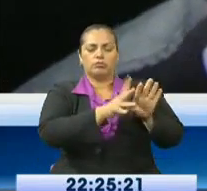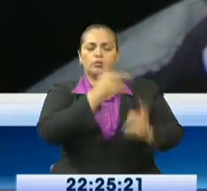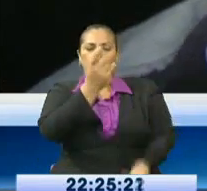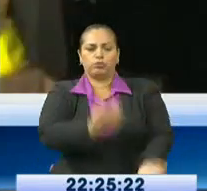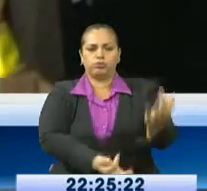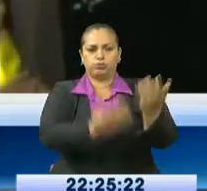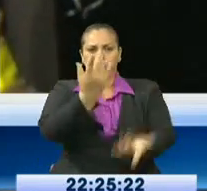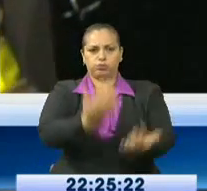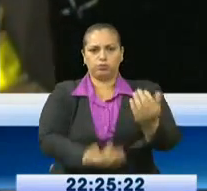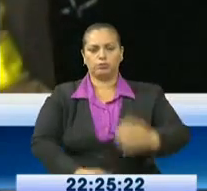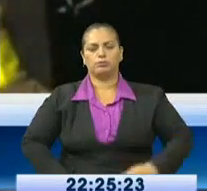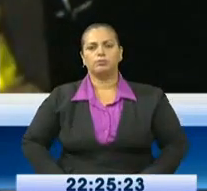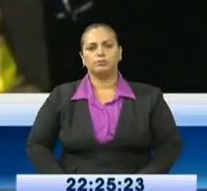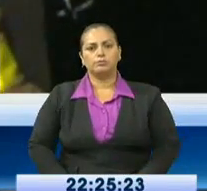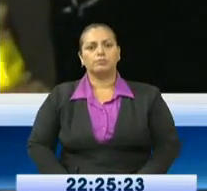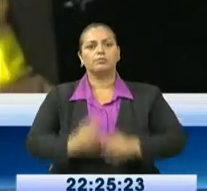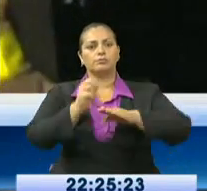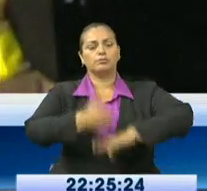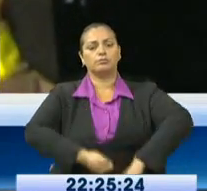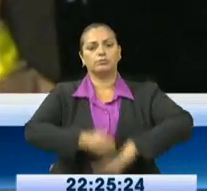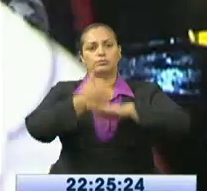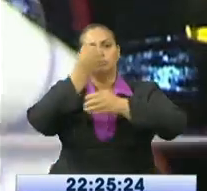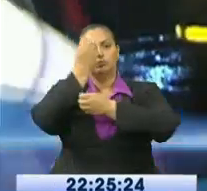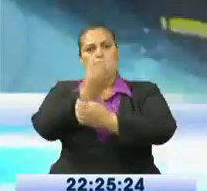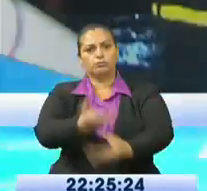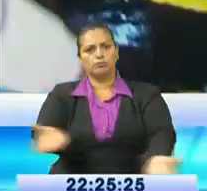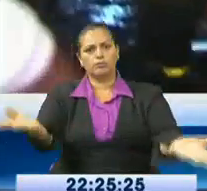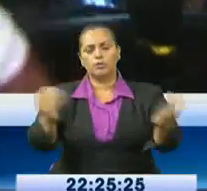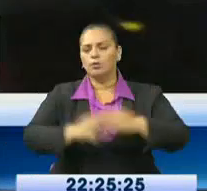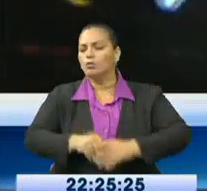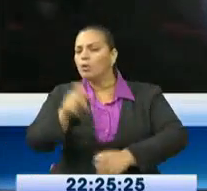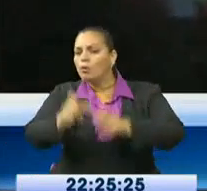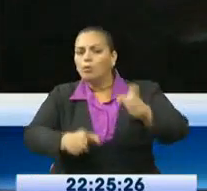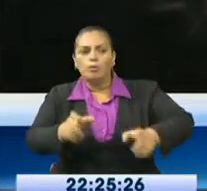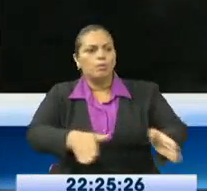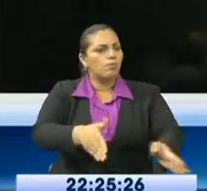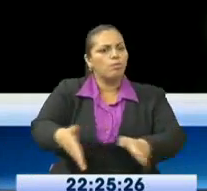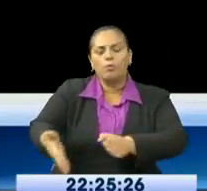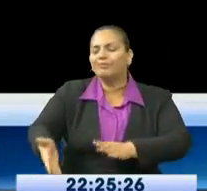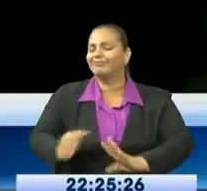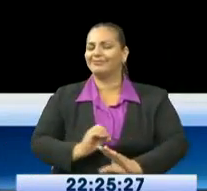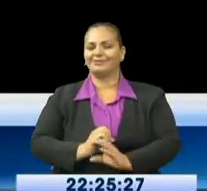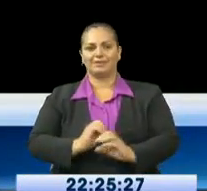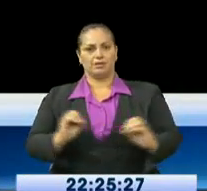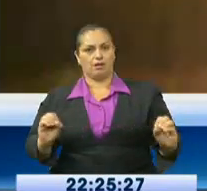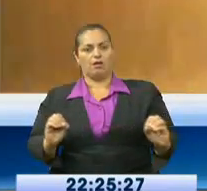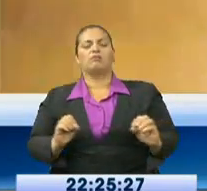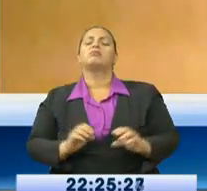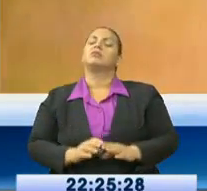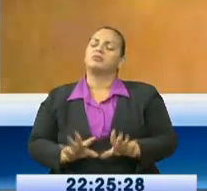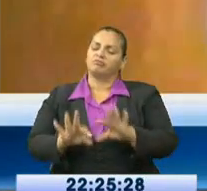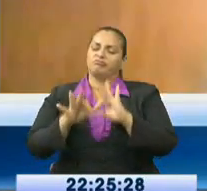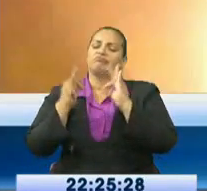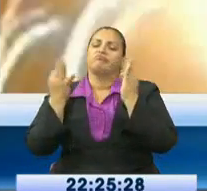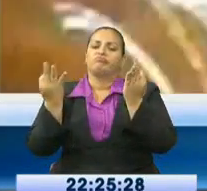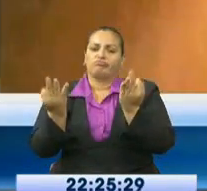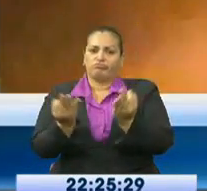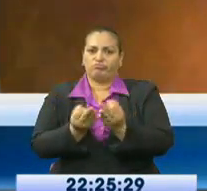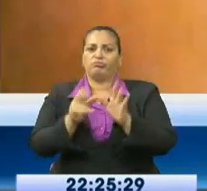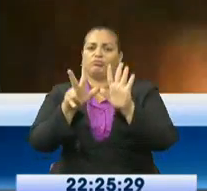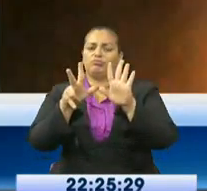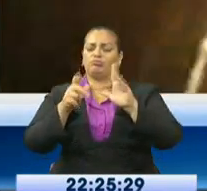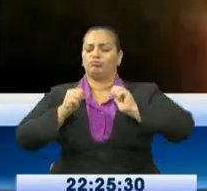hambre al día las autoridades aseguraron que el incendio no le cobró la vida a nadie pero sí dejó tristeza y resignación a varias familias